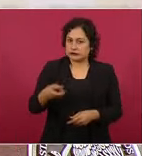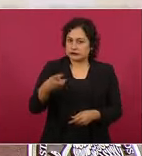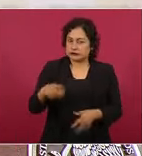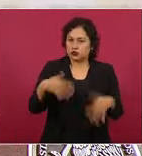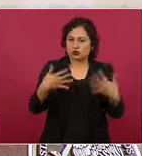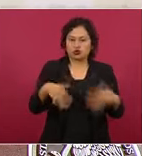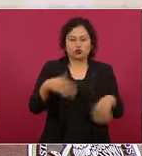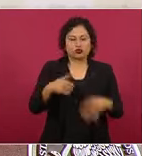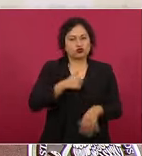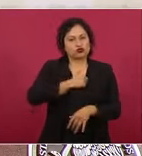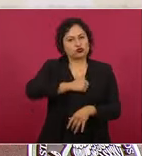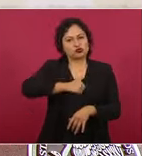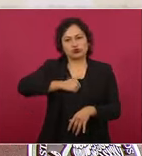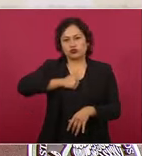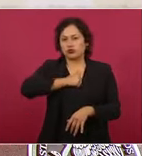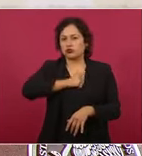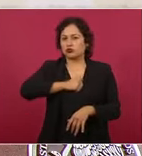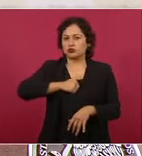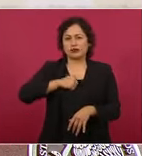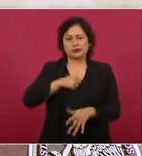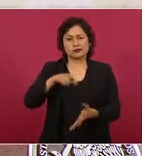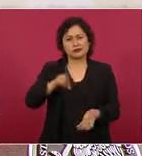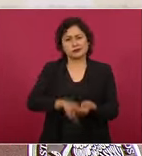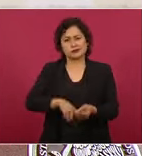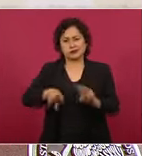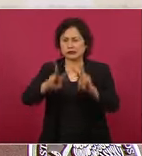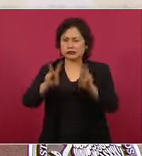tiene que ver con jueces y